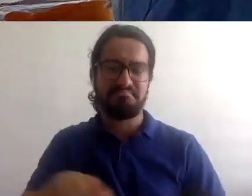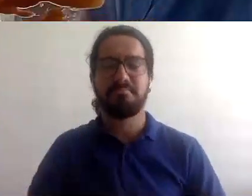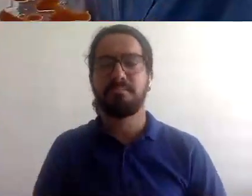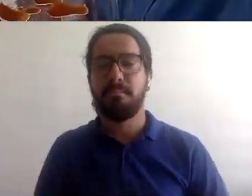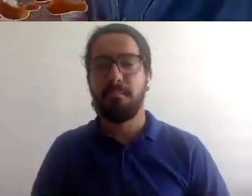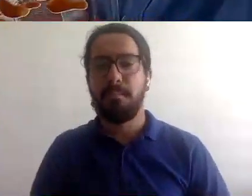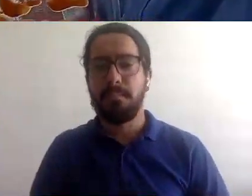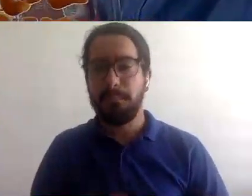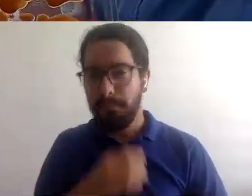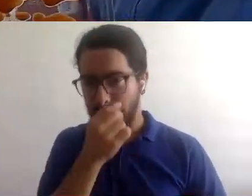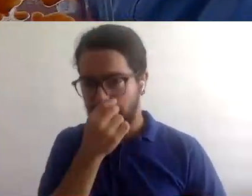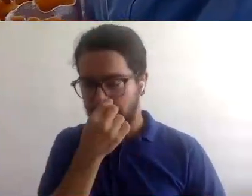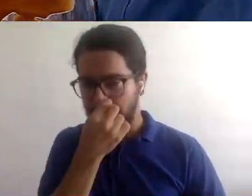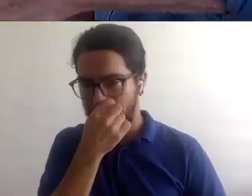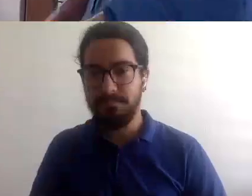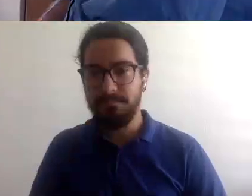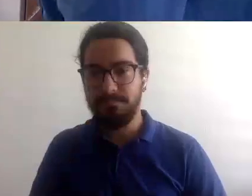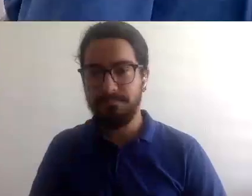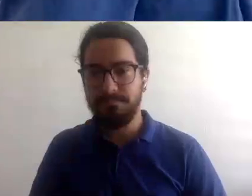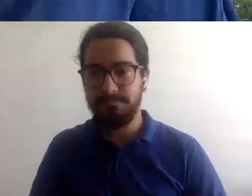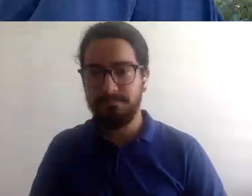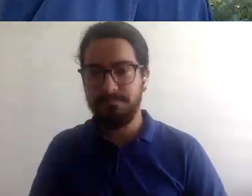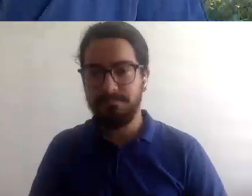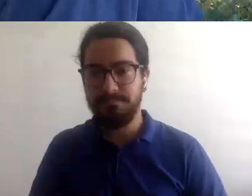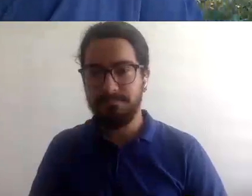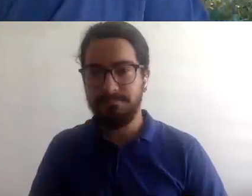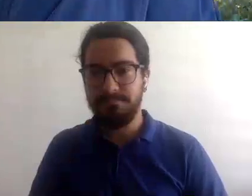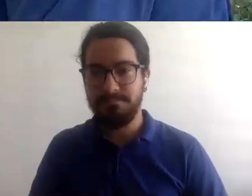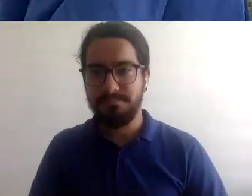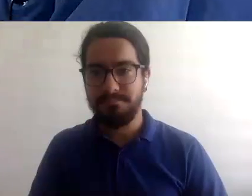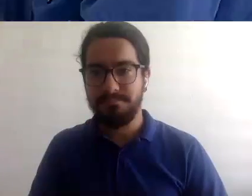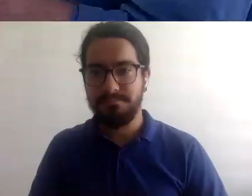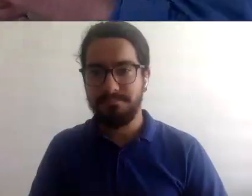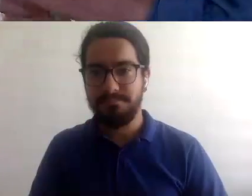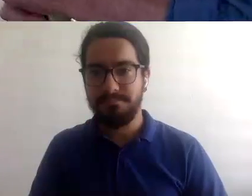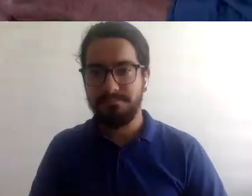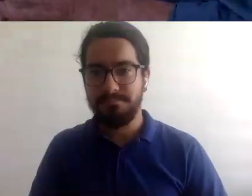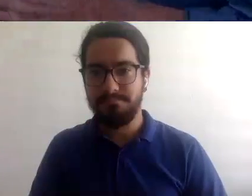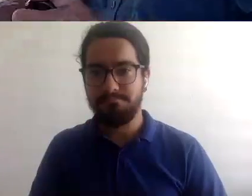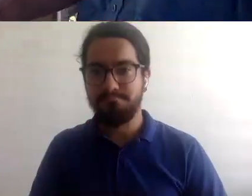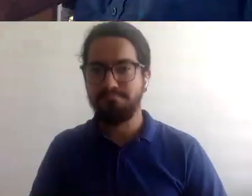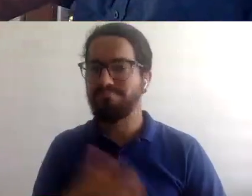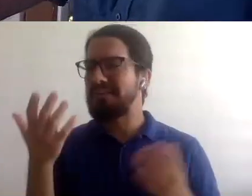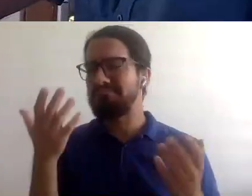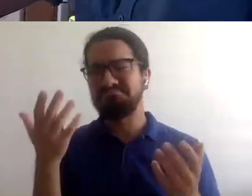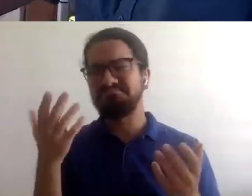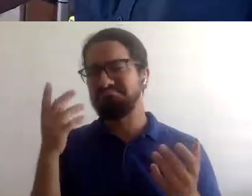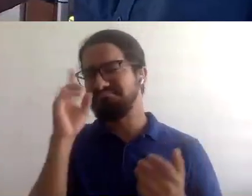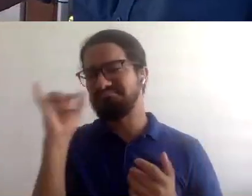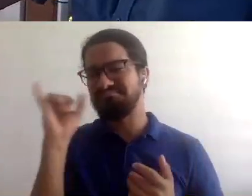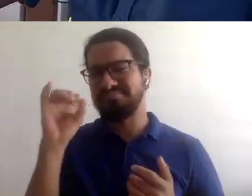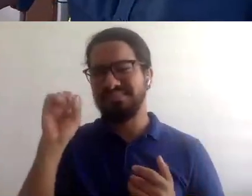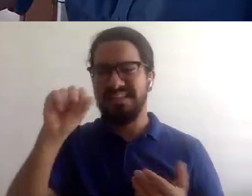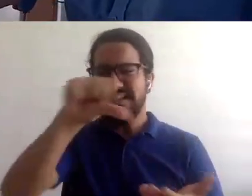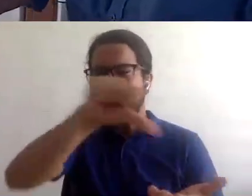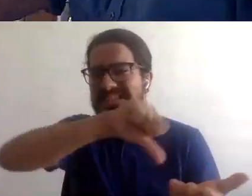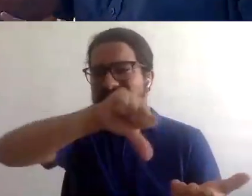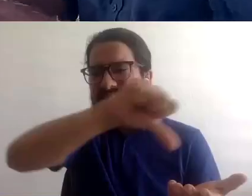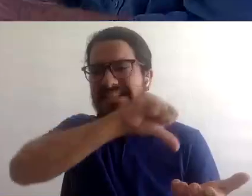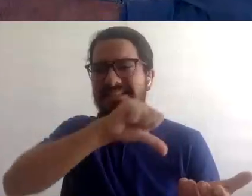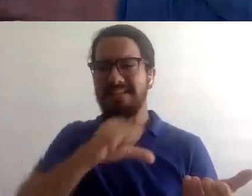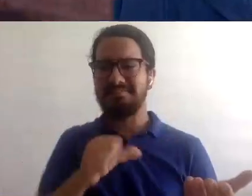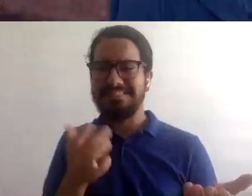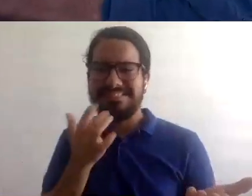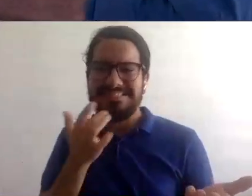empezando mejor. Pero eso es de una sorpresa. Para el saborcito, es redondito.